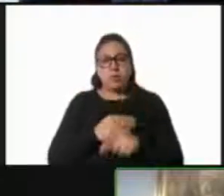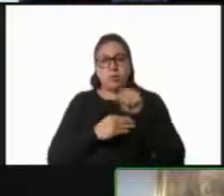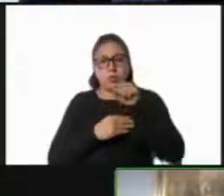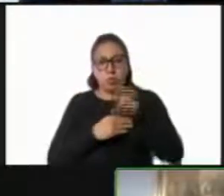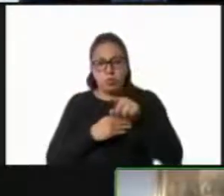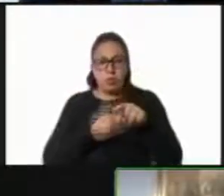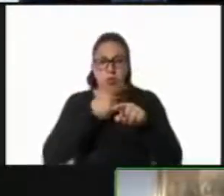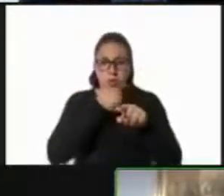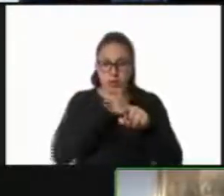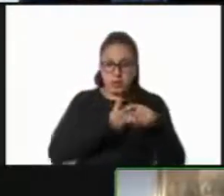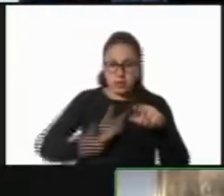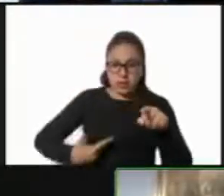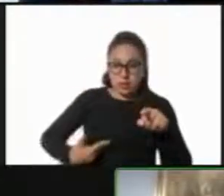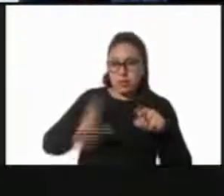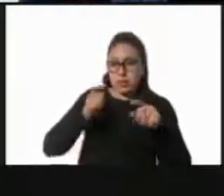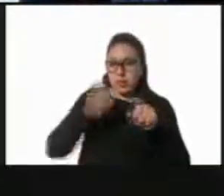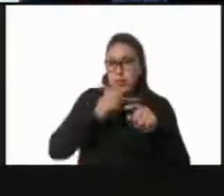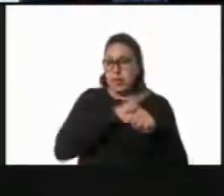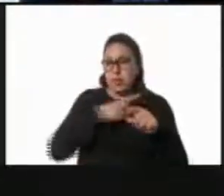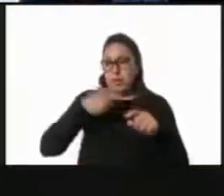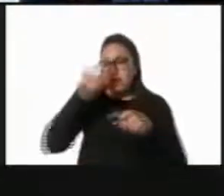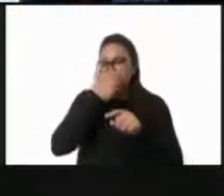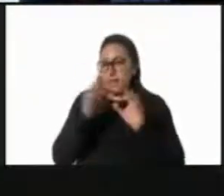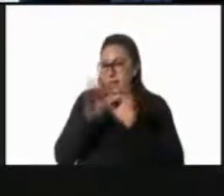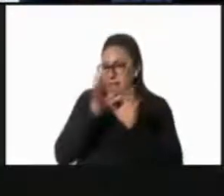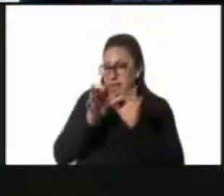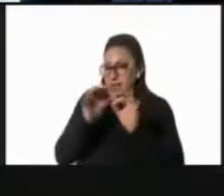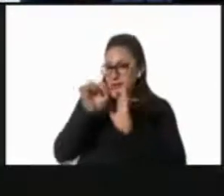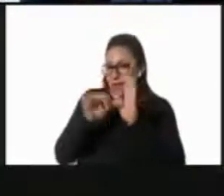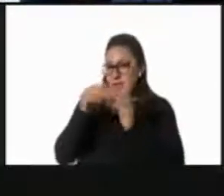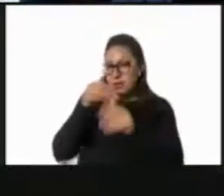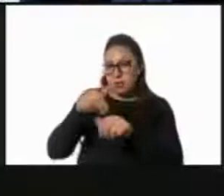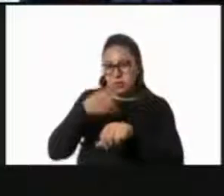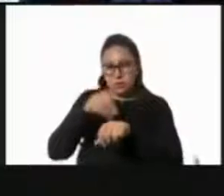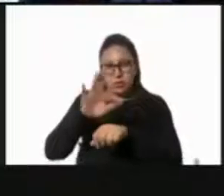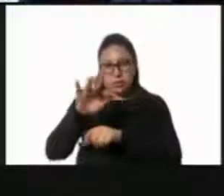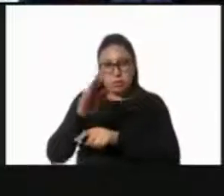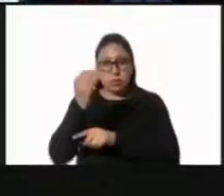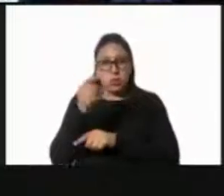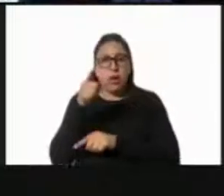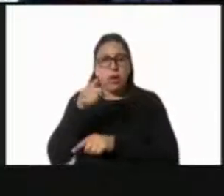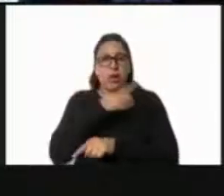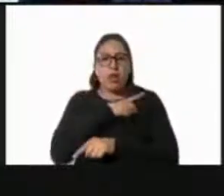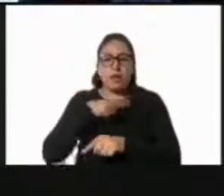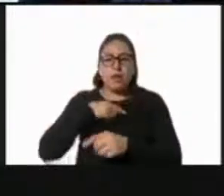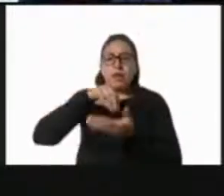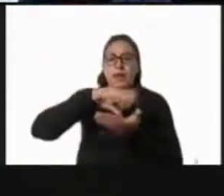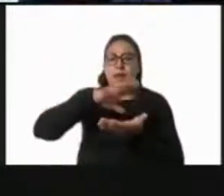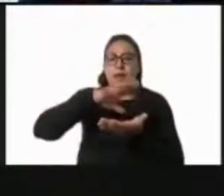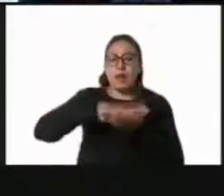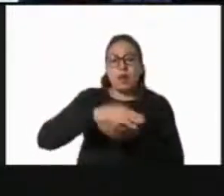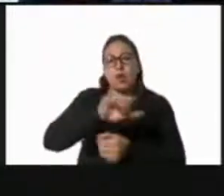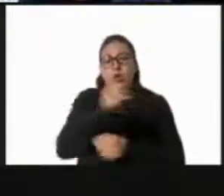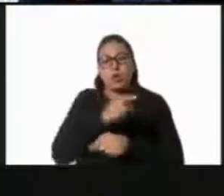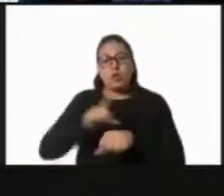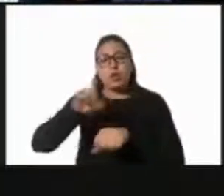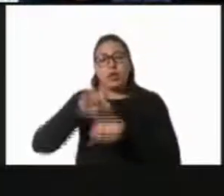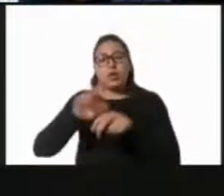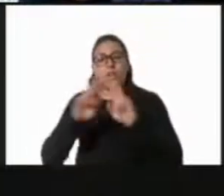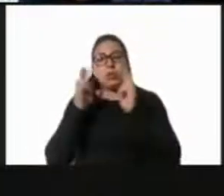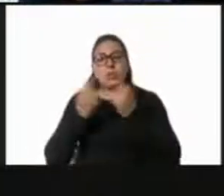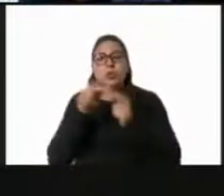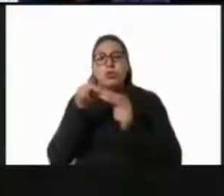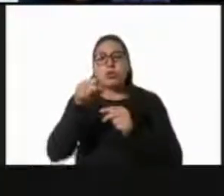y la junta de coordinación política avalaron el orden del día para la sesión de la comisión permanente de este miércoles 31 de agosto